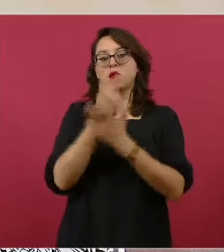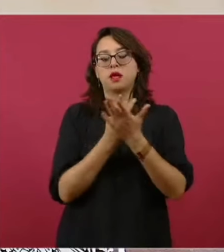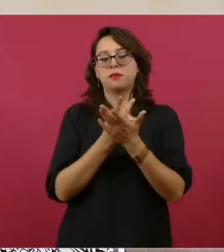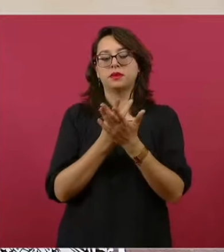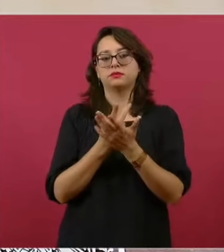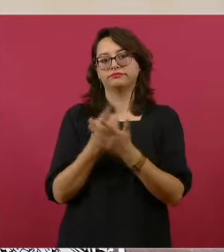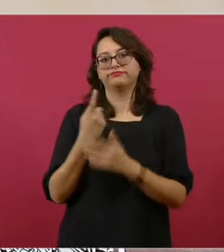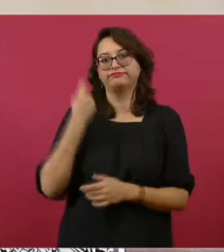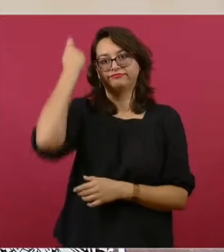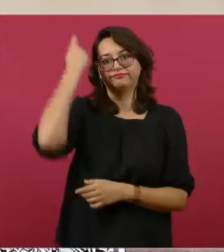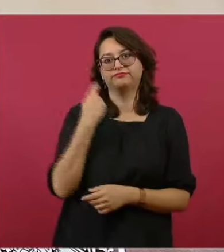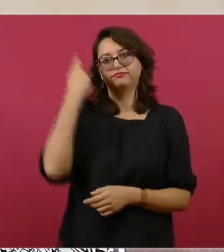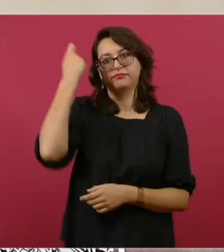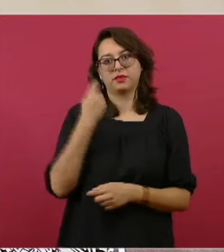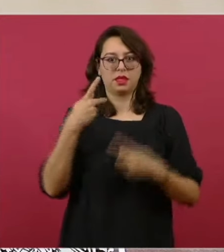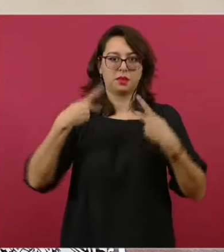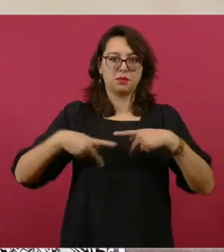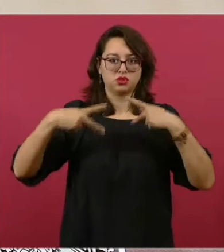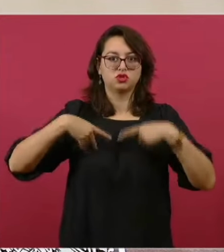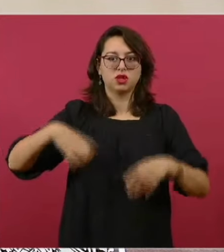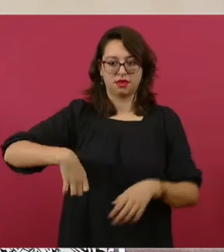Y ahora más.